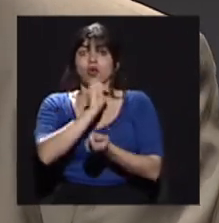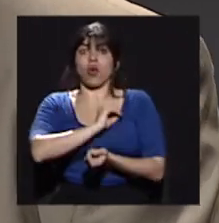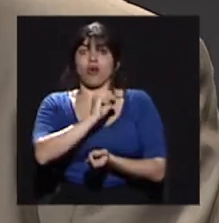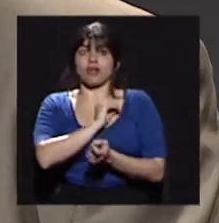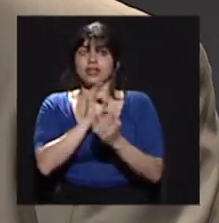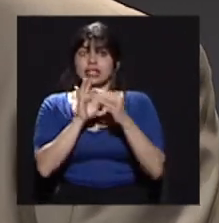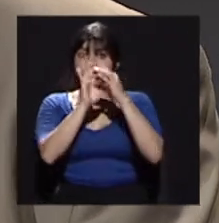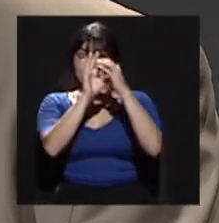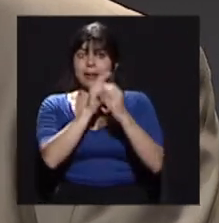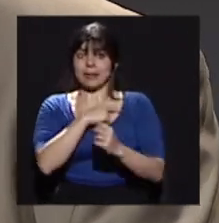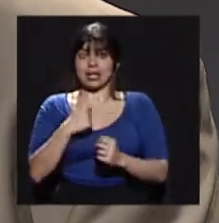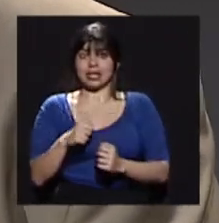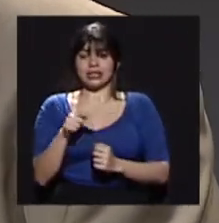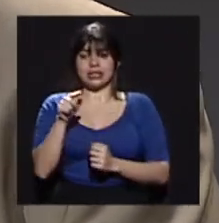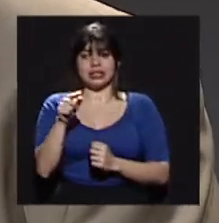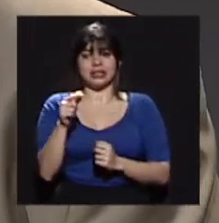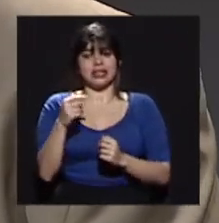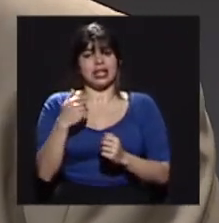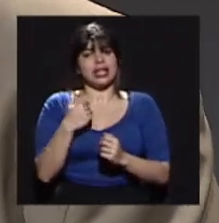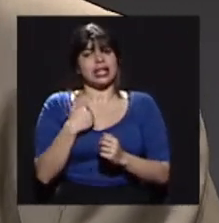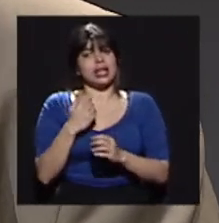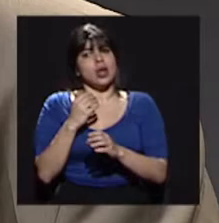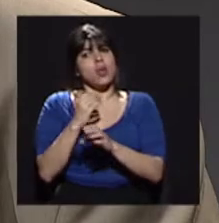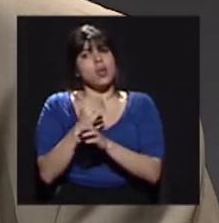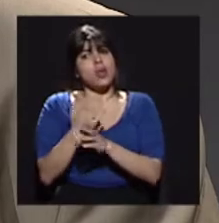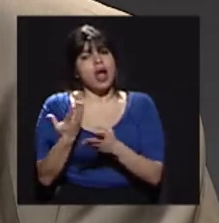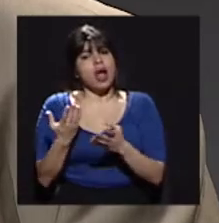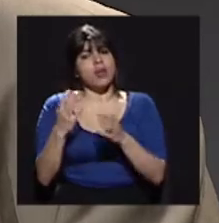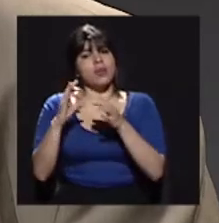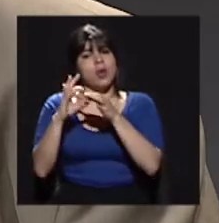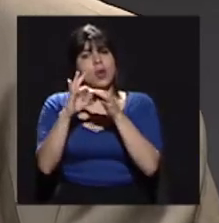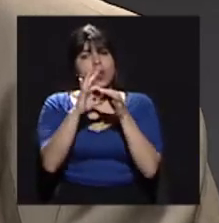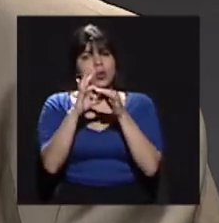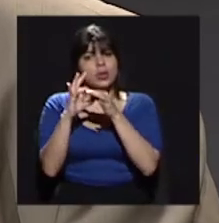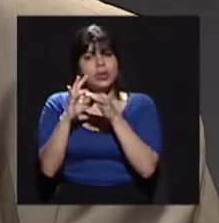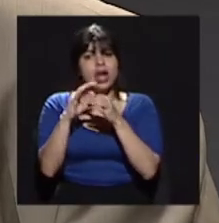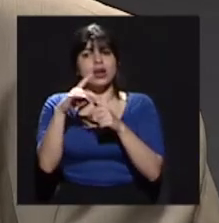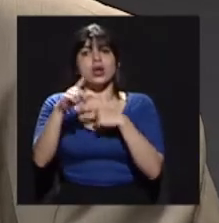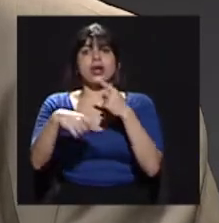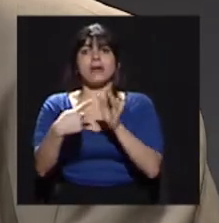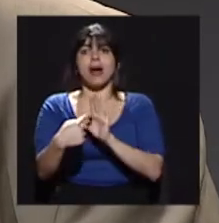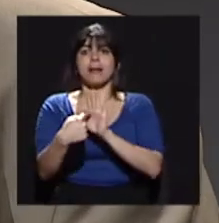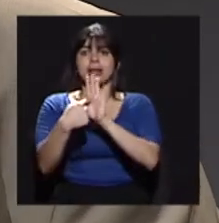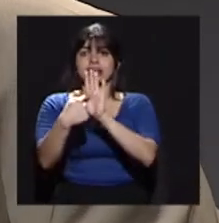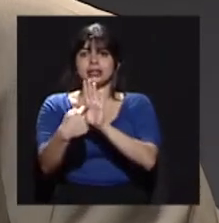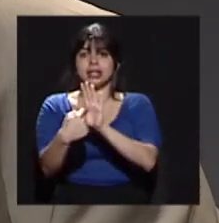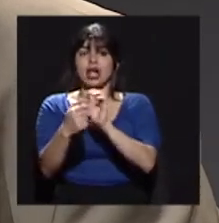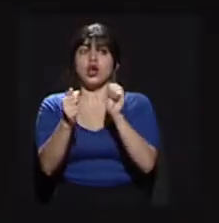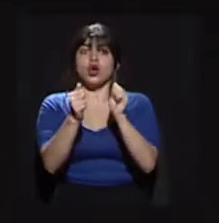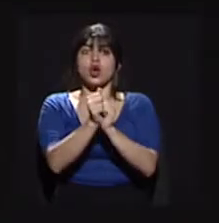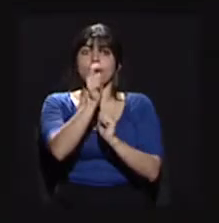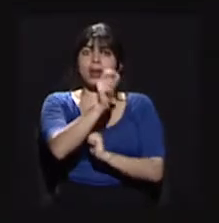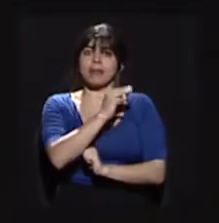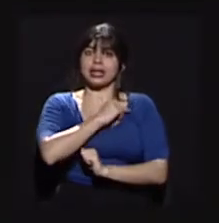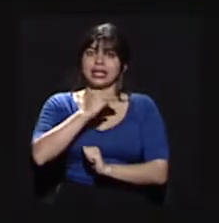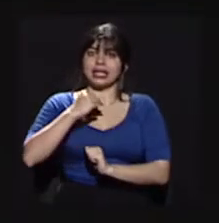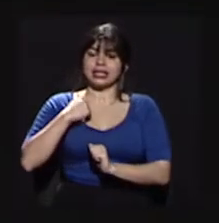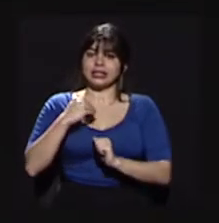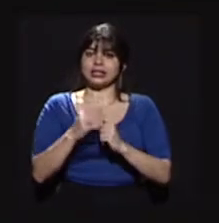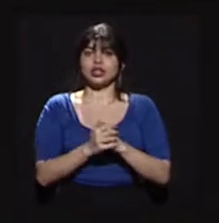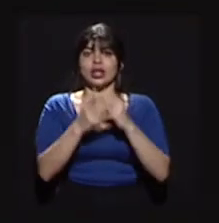tuviera el mínimo cuidado de coordinar lo que iba a presentar con el ministro de hacienda